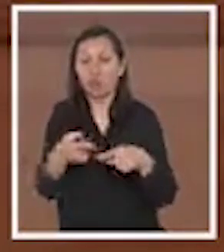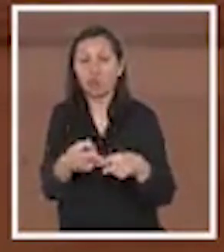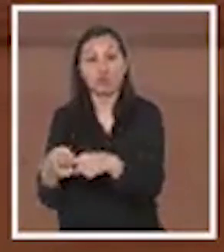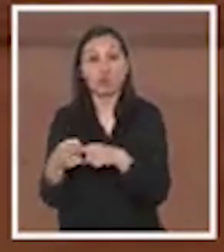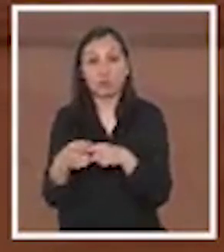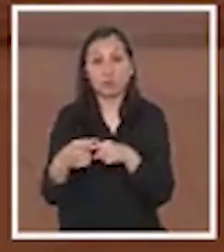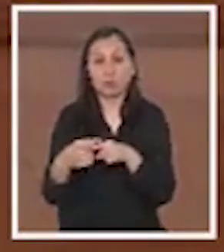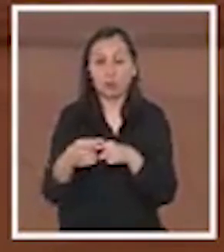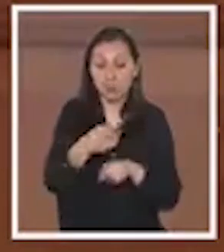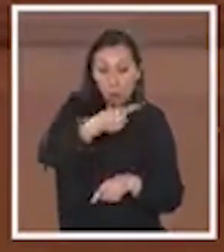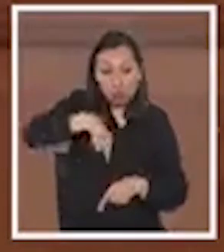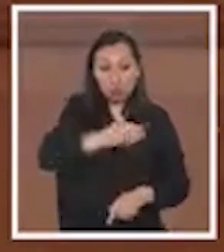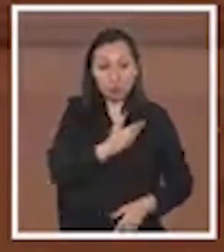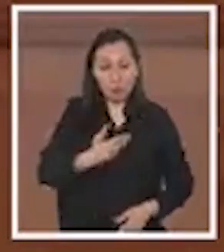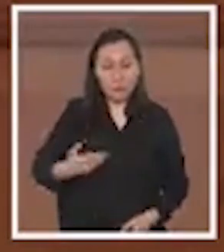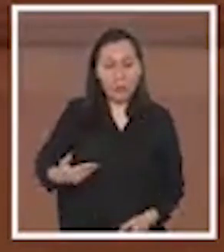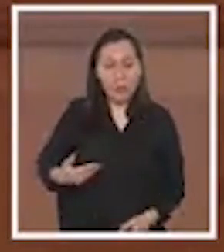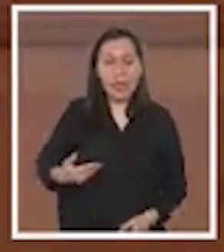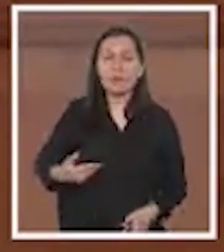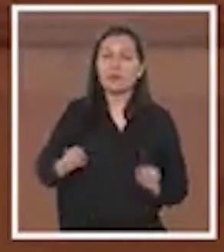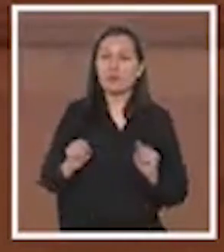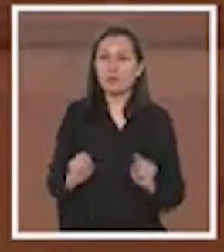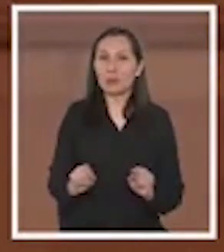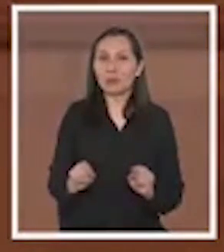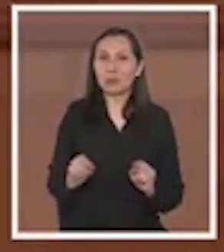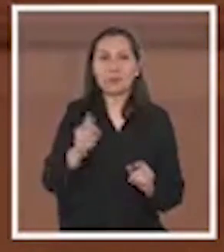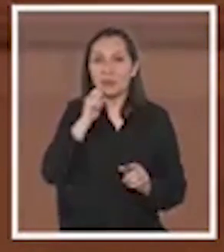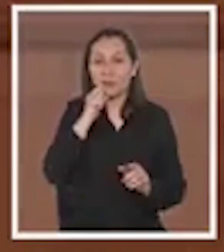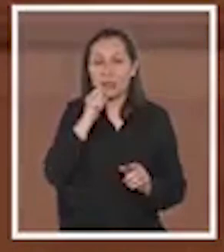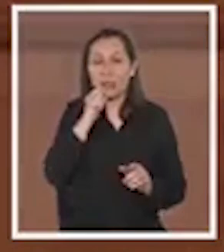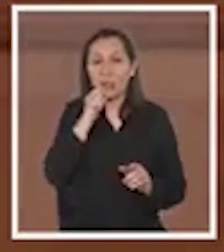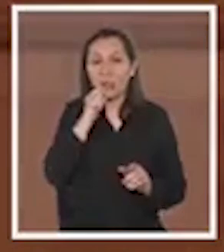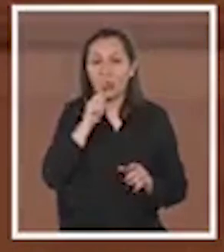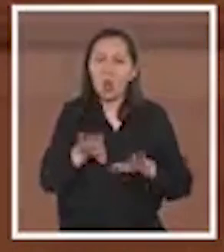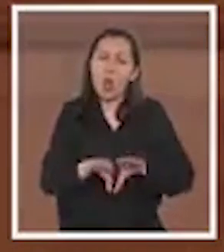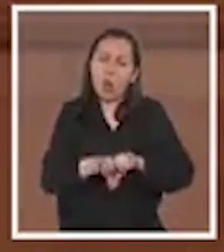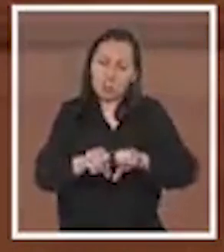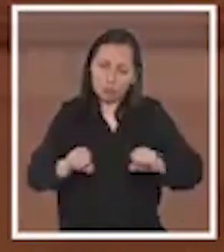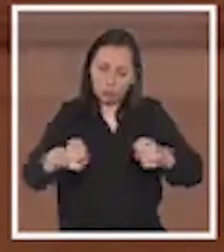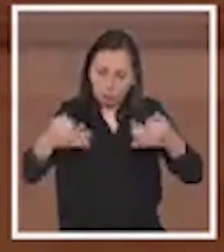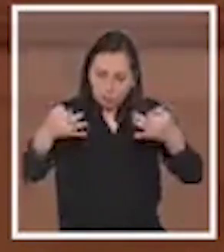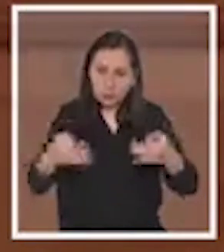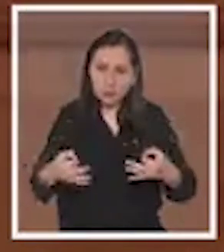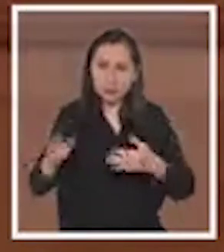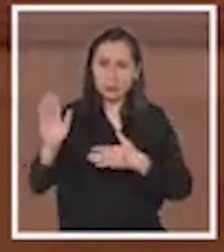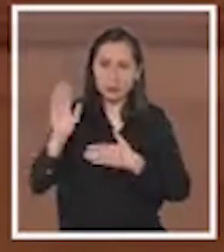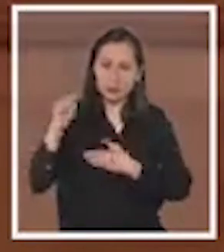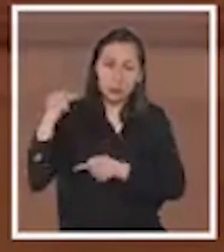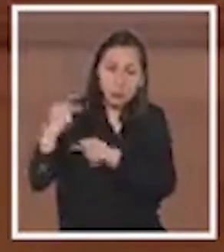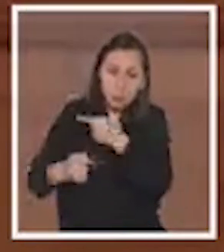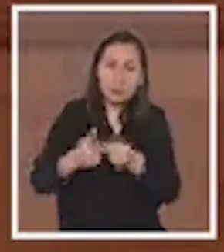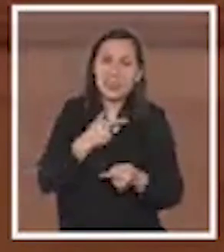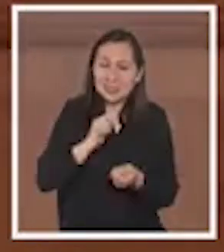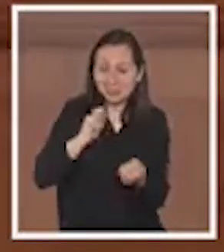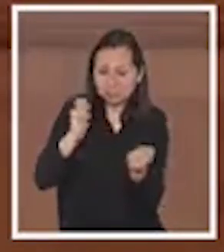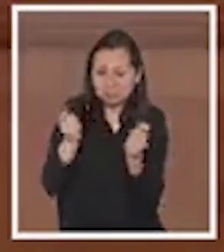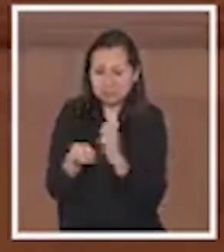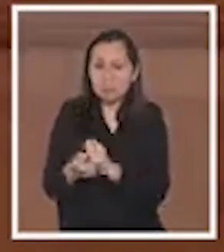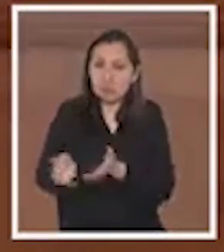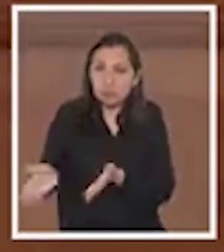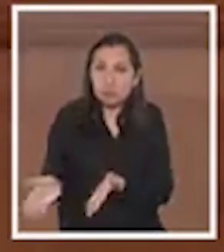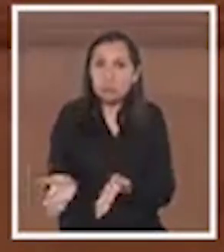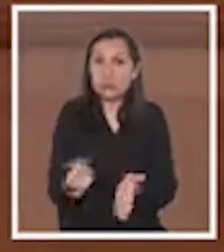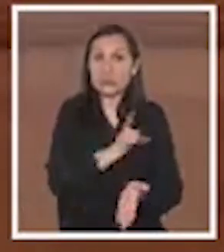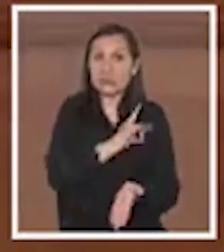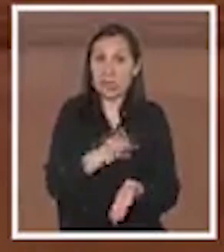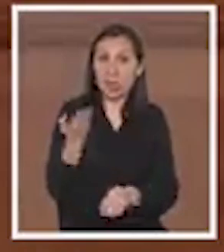es una manera para nosotros, que somos un gobierno que está comprometido con el proceso de transformación que ha empujado el pueblo